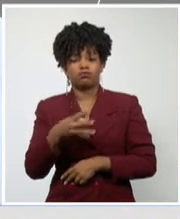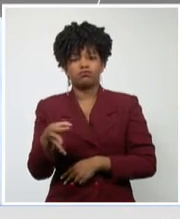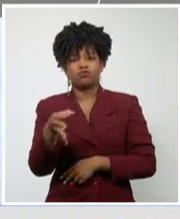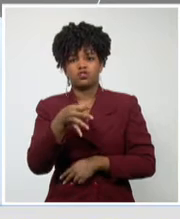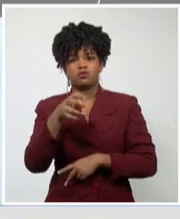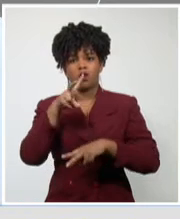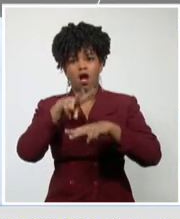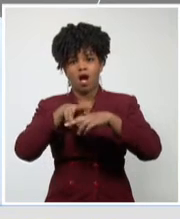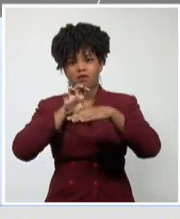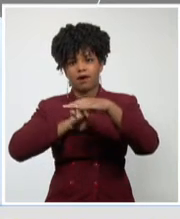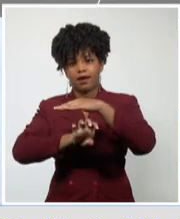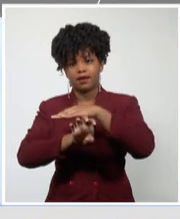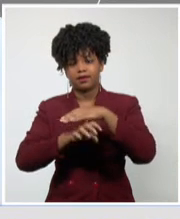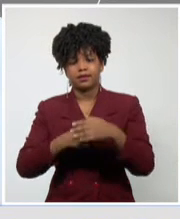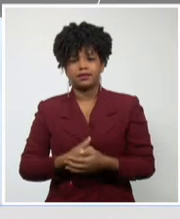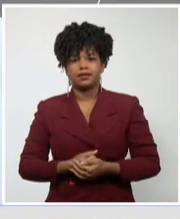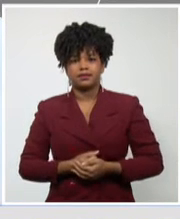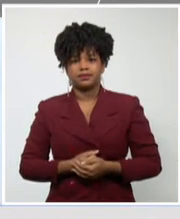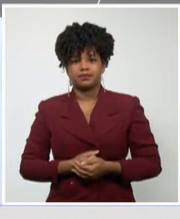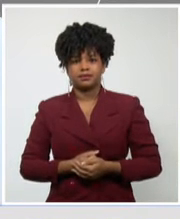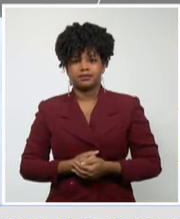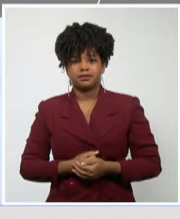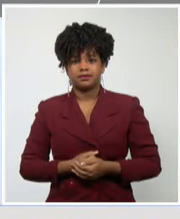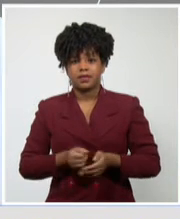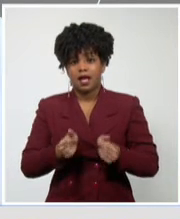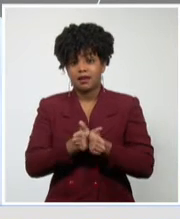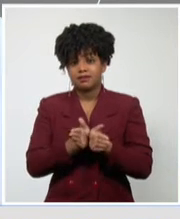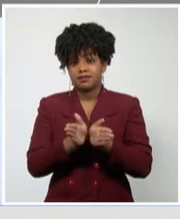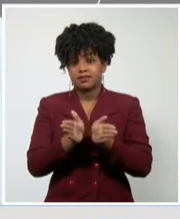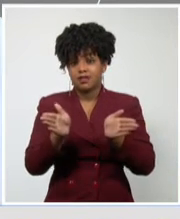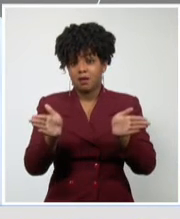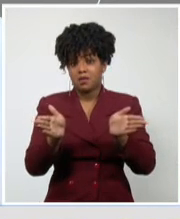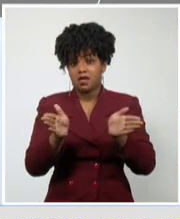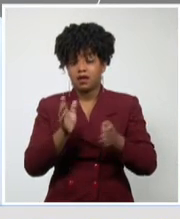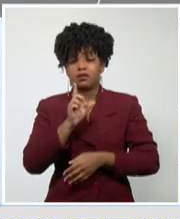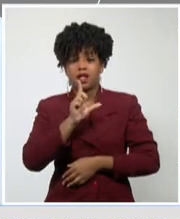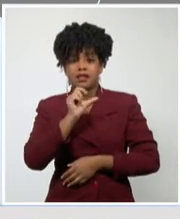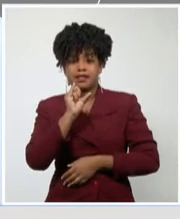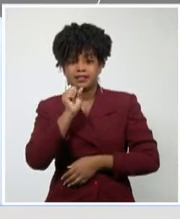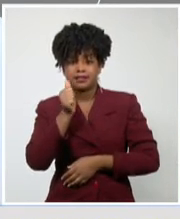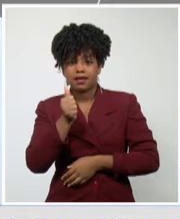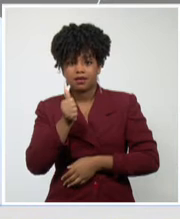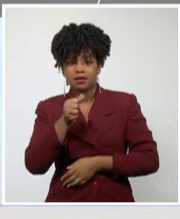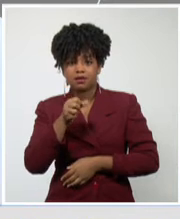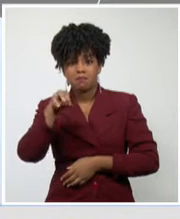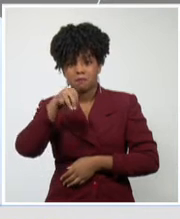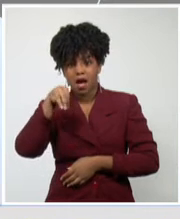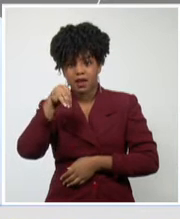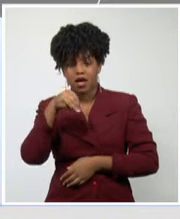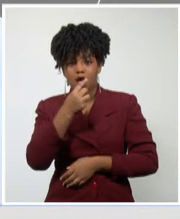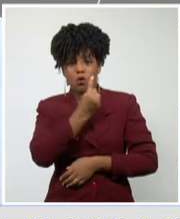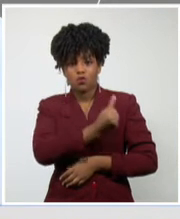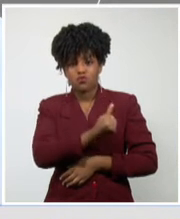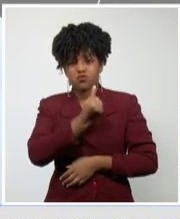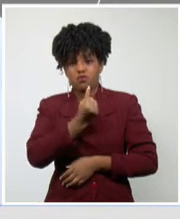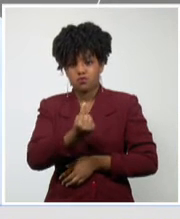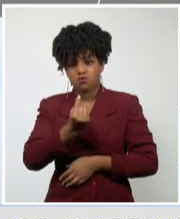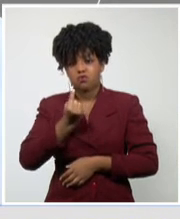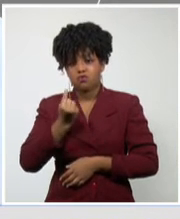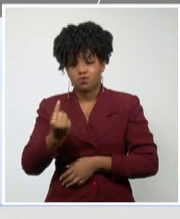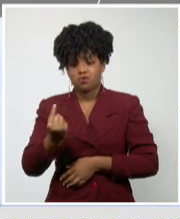del Este. Y en el caso de San Miguel, La Lisa y Marianao, un caso confirmado en cada